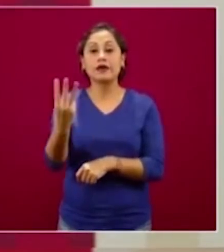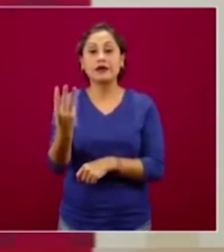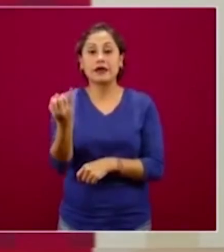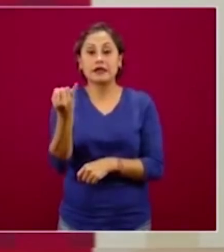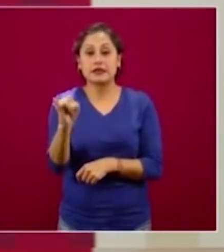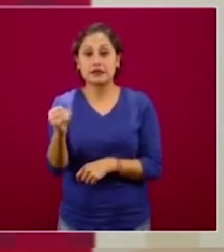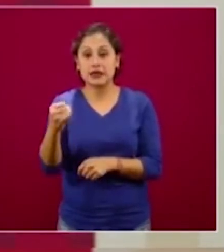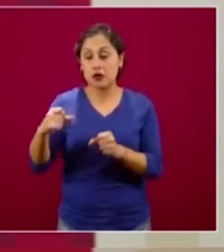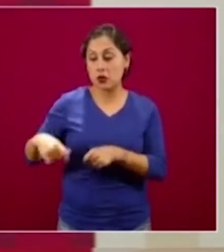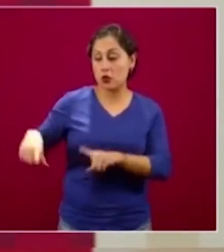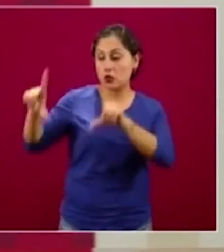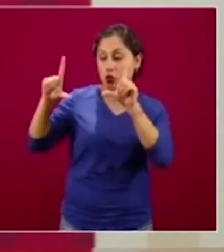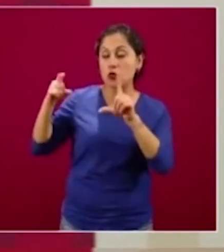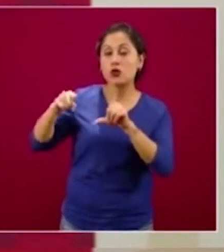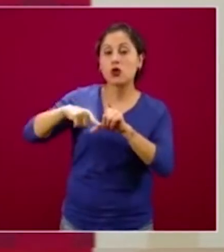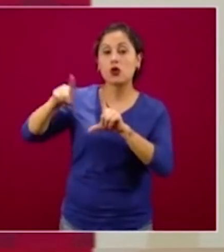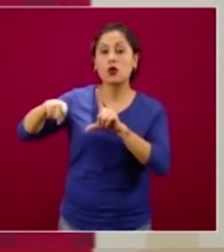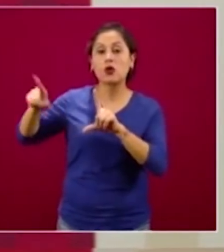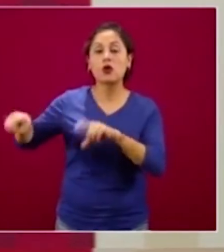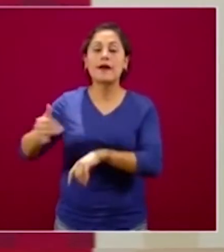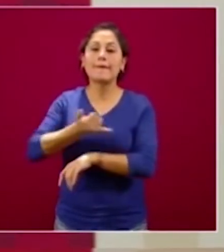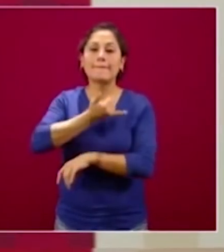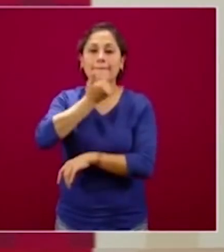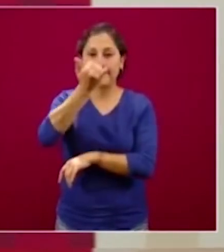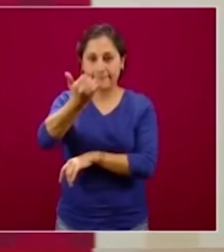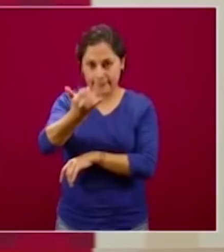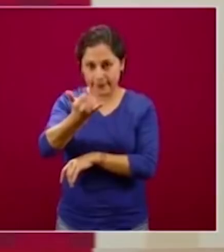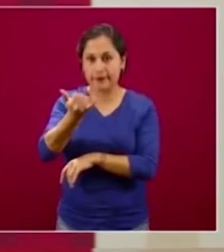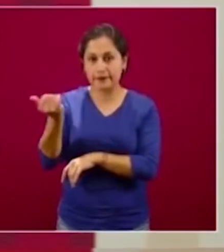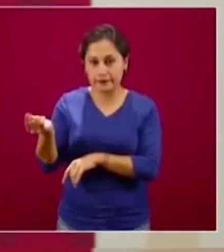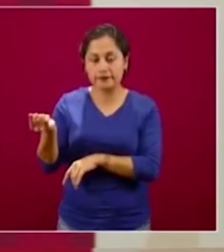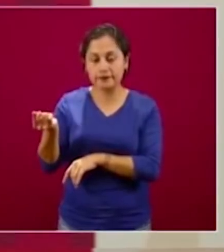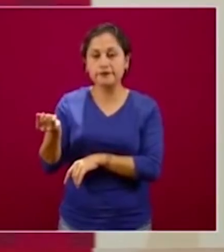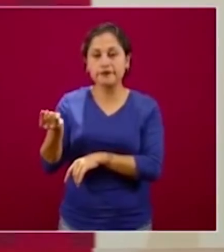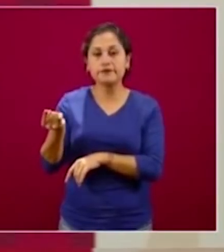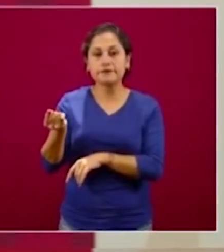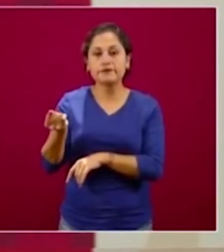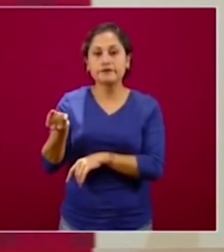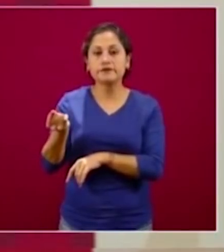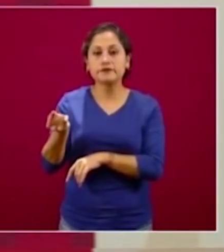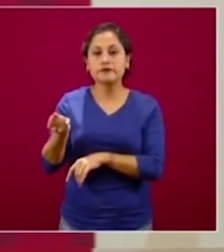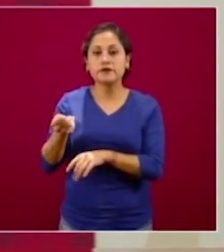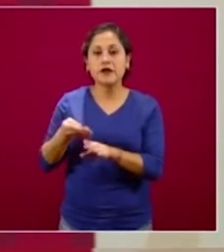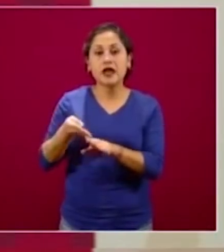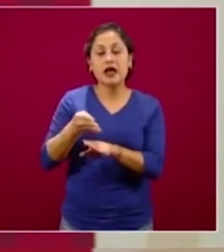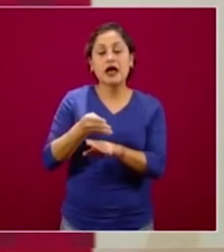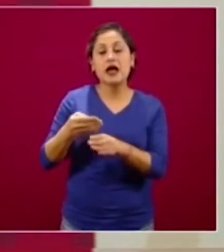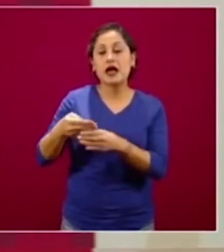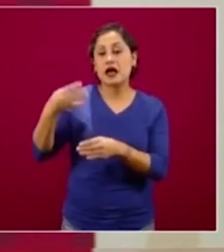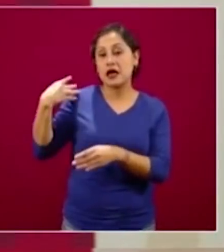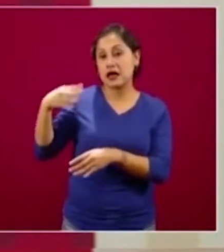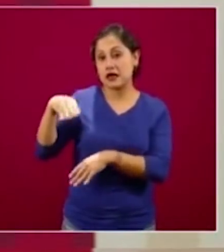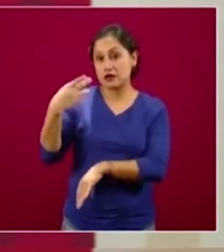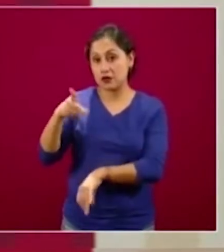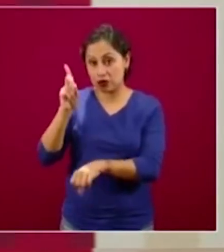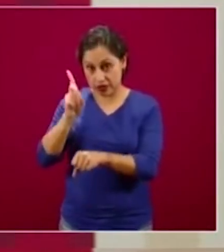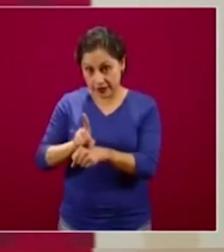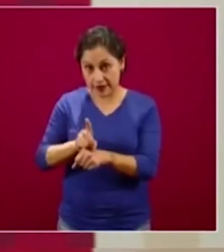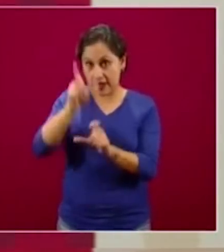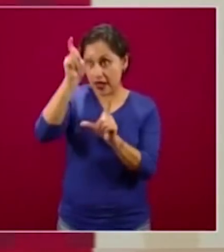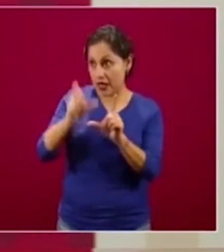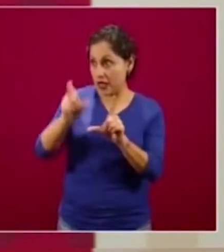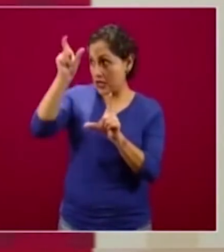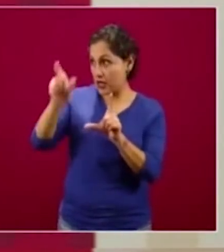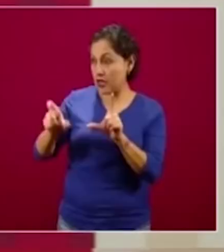error en la gráfica de casos de los últimos 14 días, la gráfica de columnas con los estados